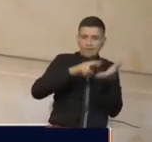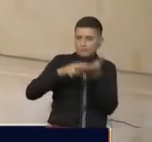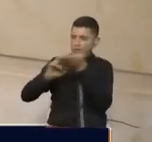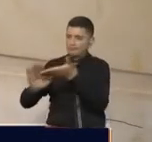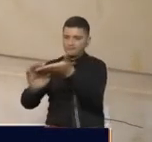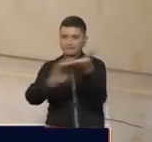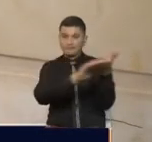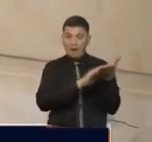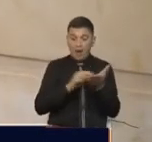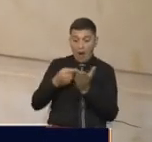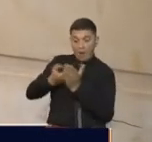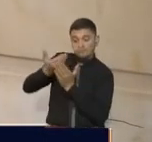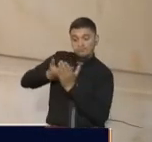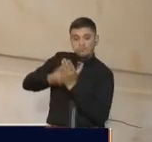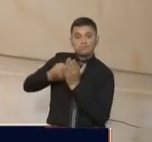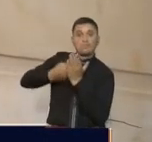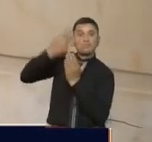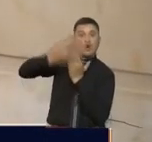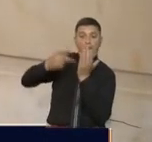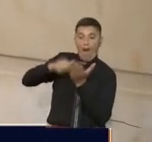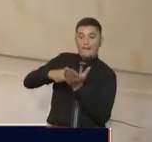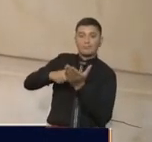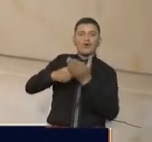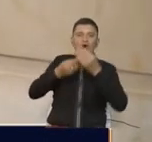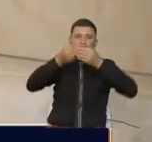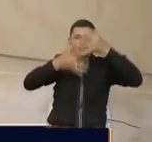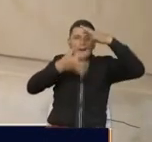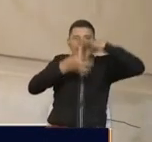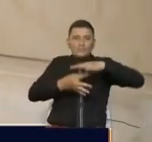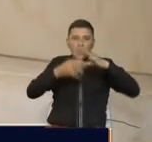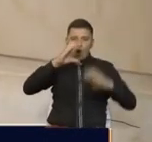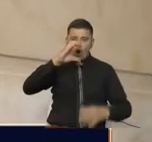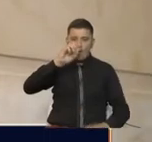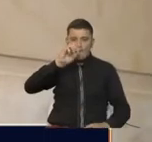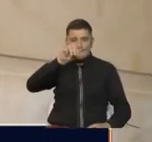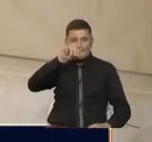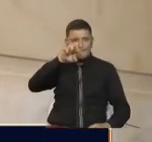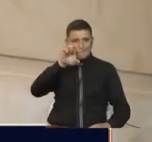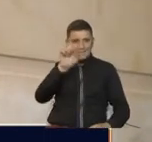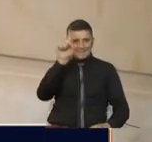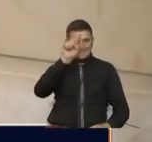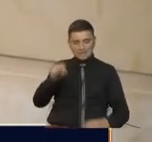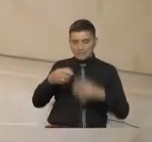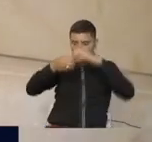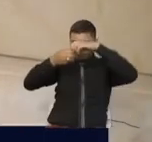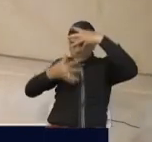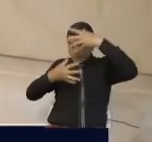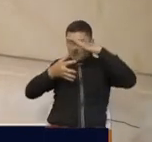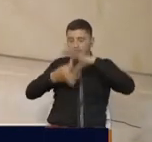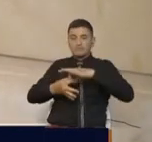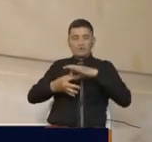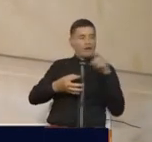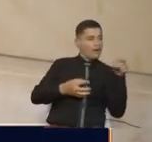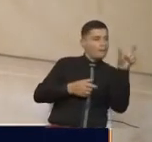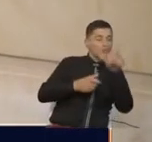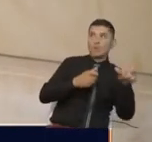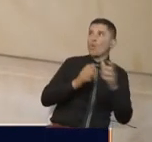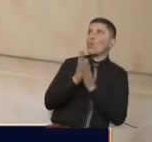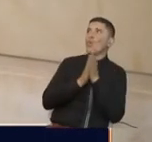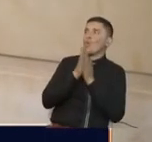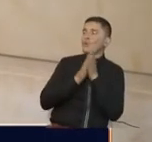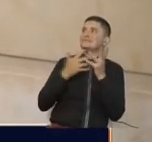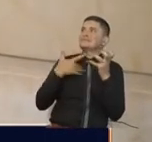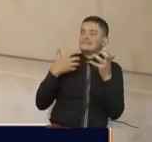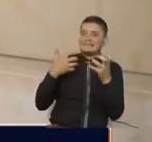escrito en el proyecto y en el COMPES. Y le devuelve a la gente la esperanza que en medio de esta tragedia le llevamos el